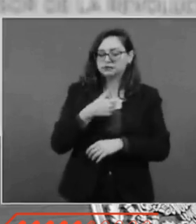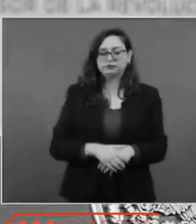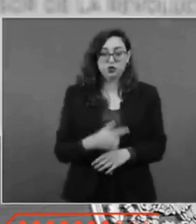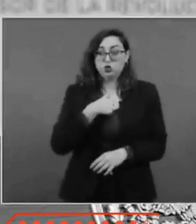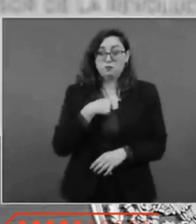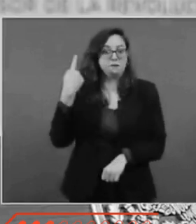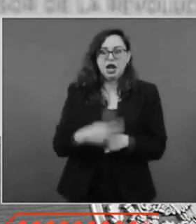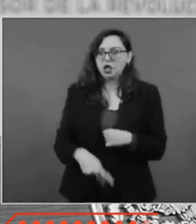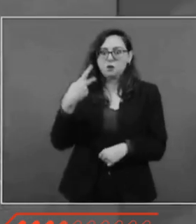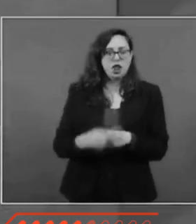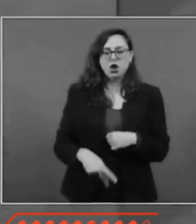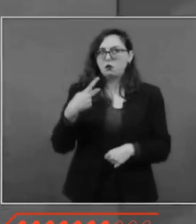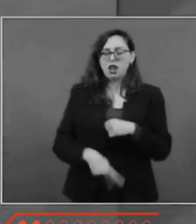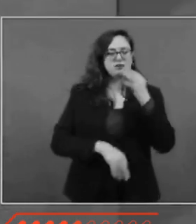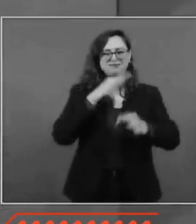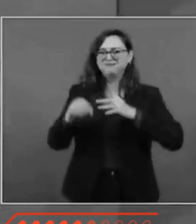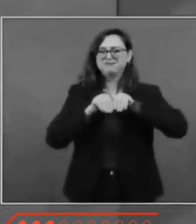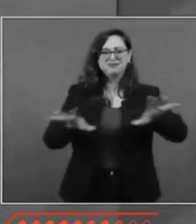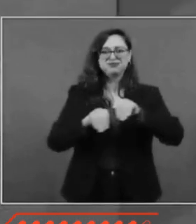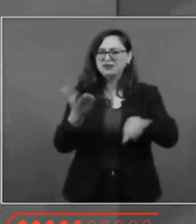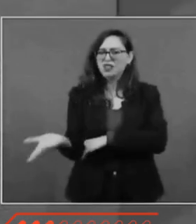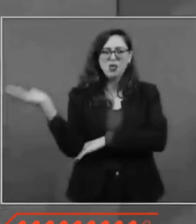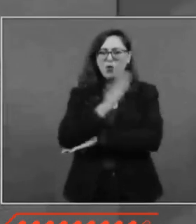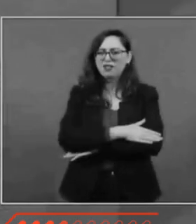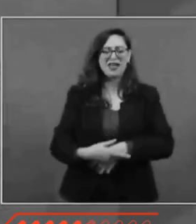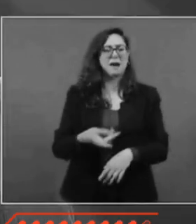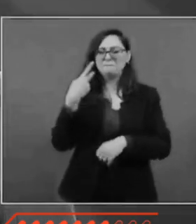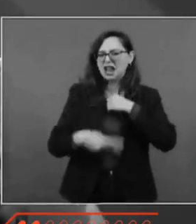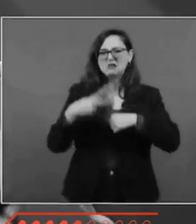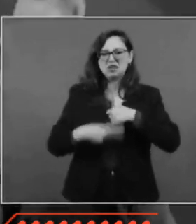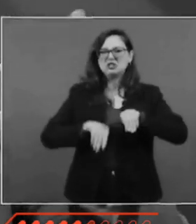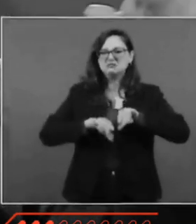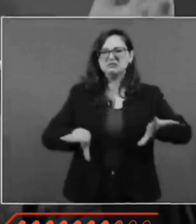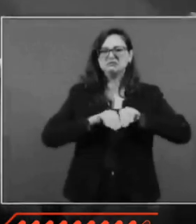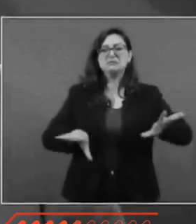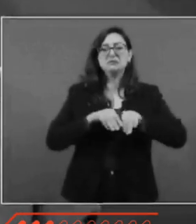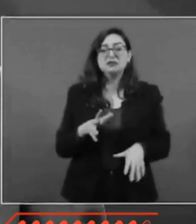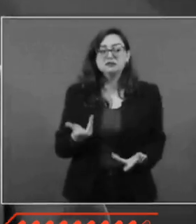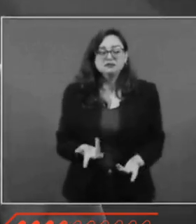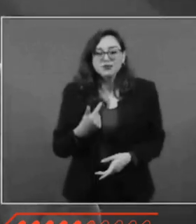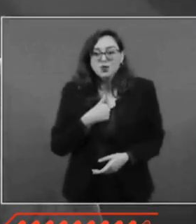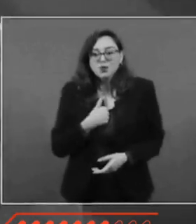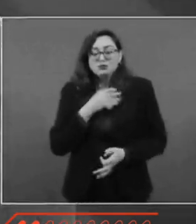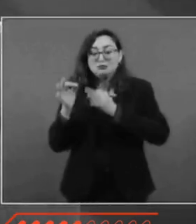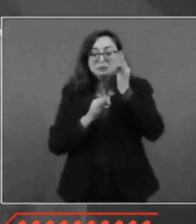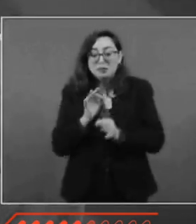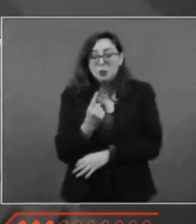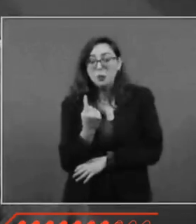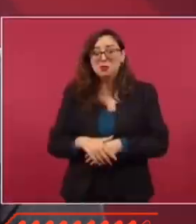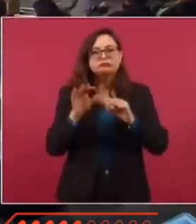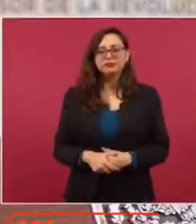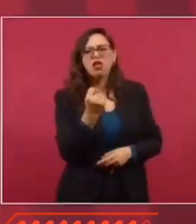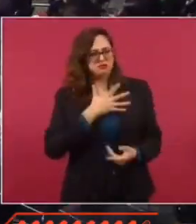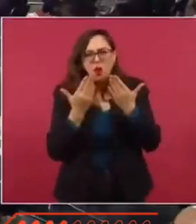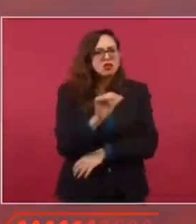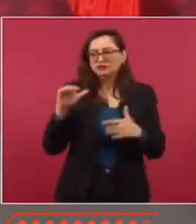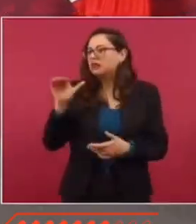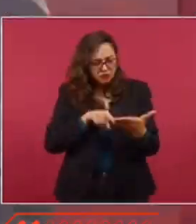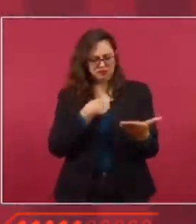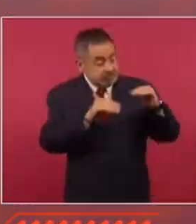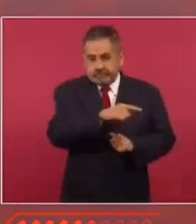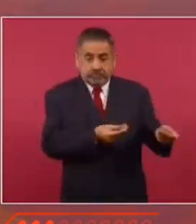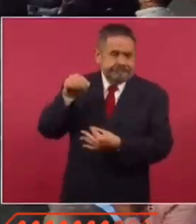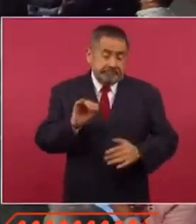México, a todo lo que daba, en todos los medios, todos. Y teníamos nosotros nuestros mensajes limitados. Unos